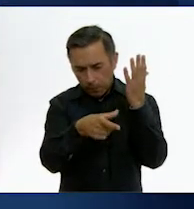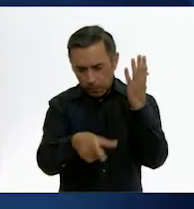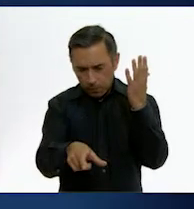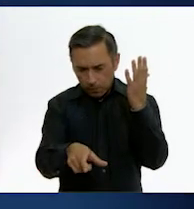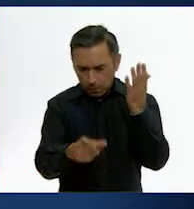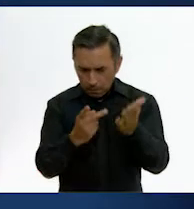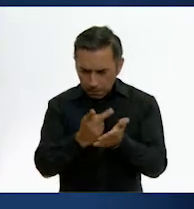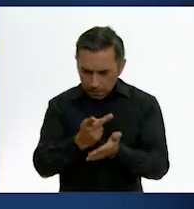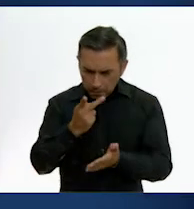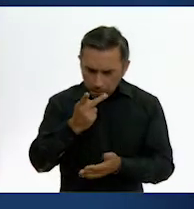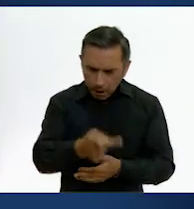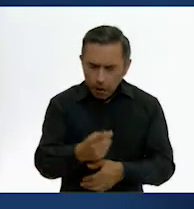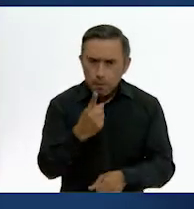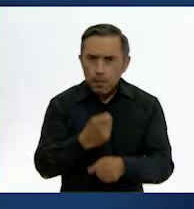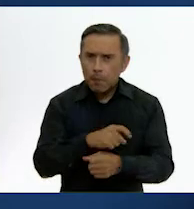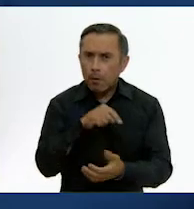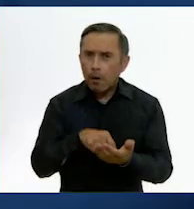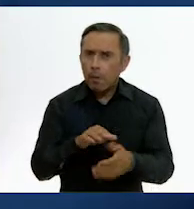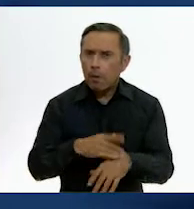19